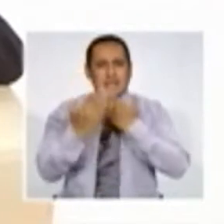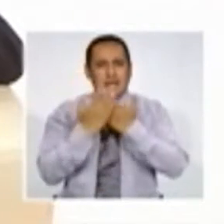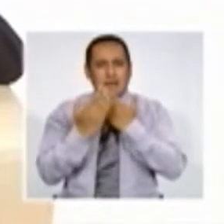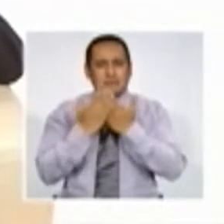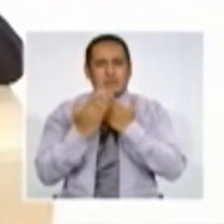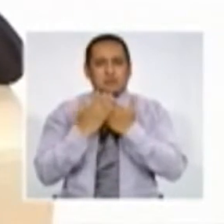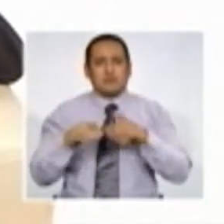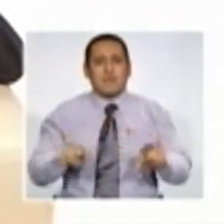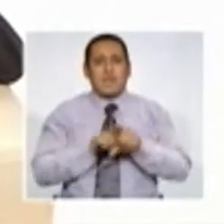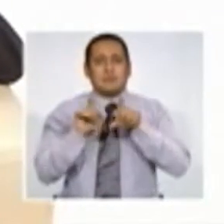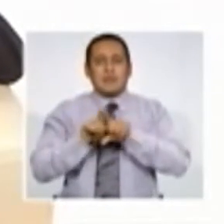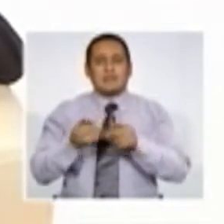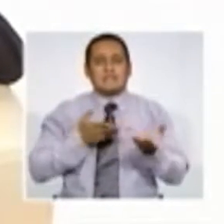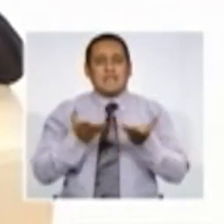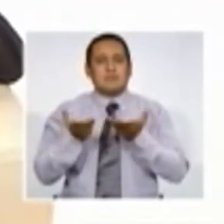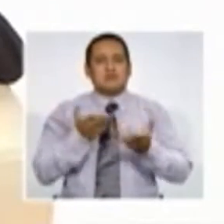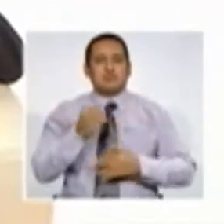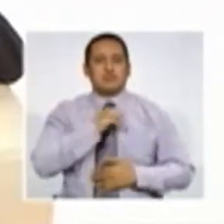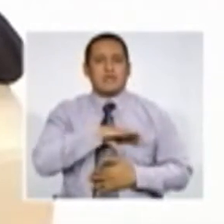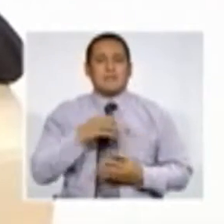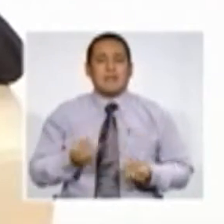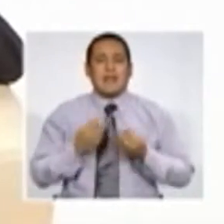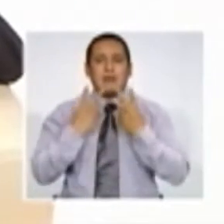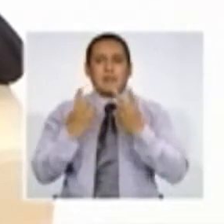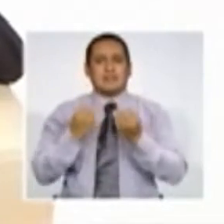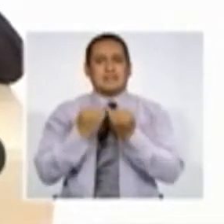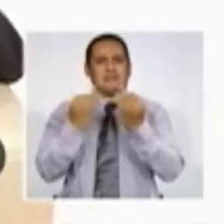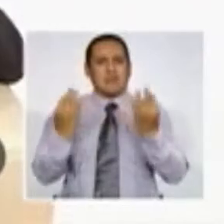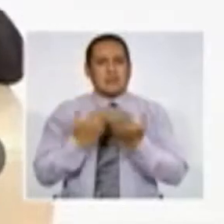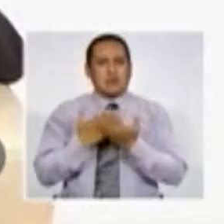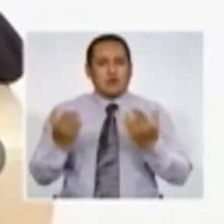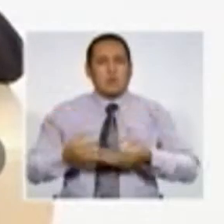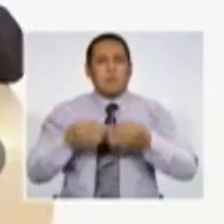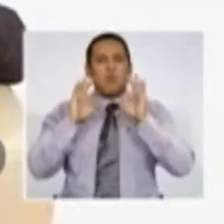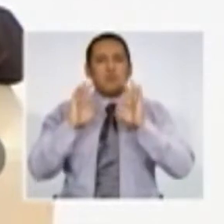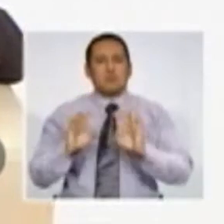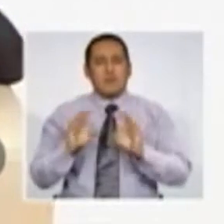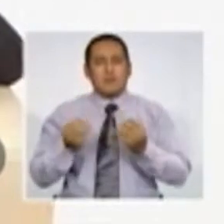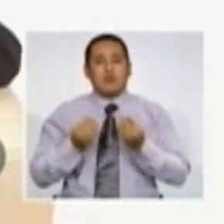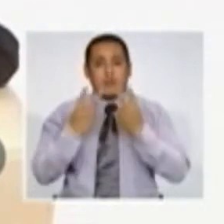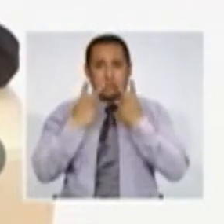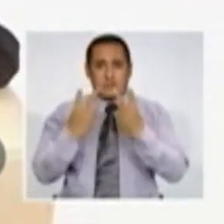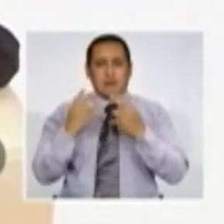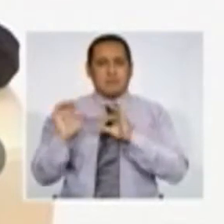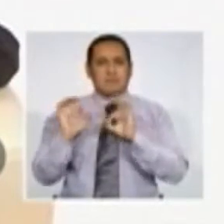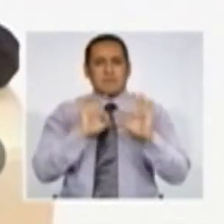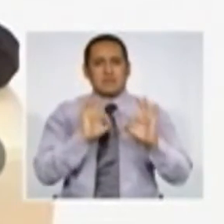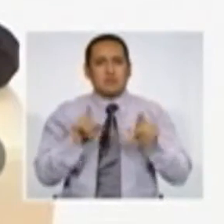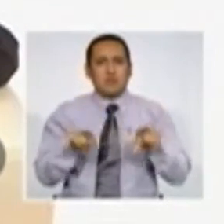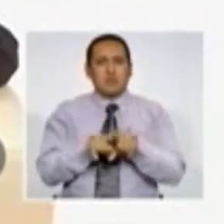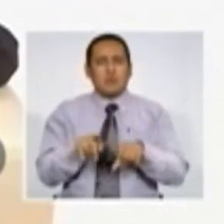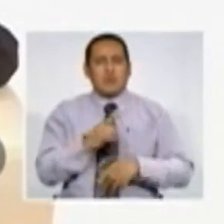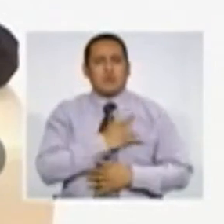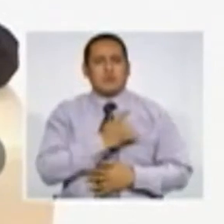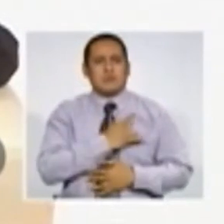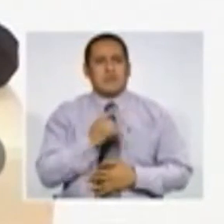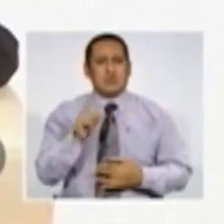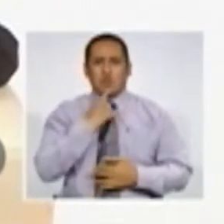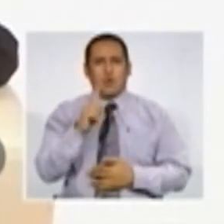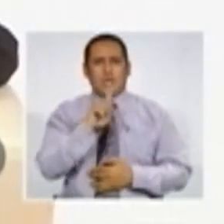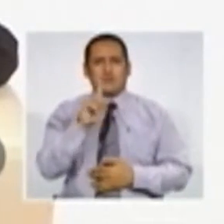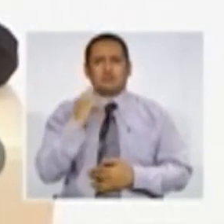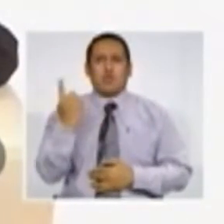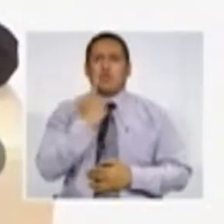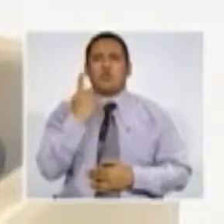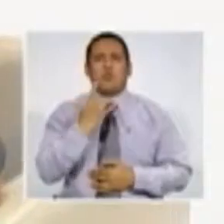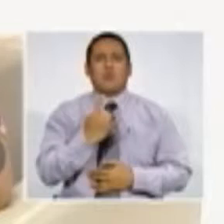mayor acercamiento y políticas de servicio social para ver casos muy puntuales, porque lo mismo está sucediendo en las universidades. Esto